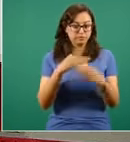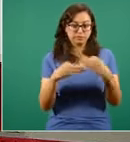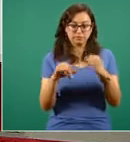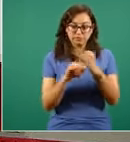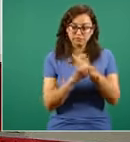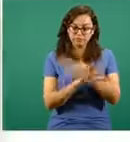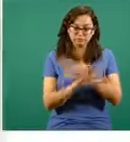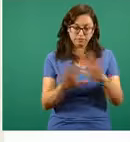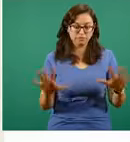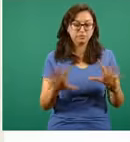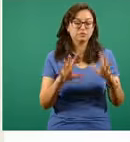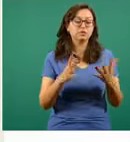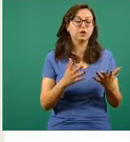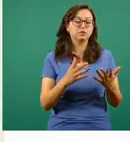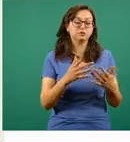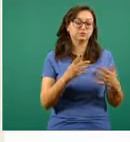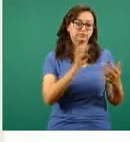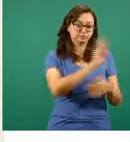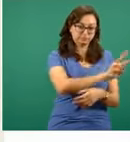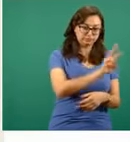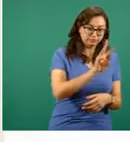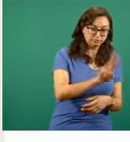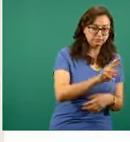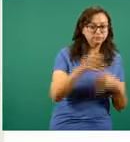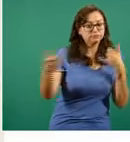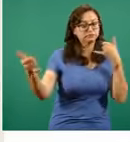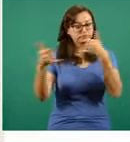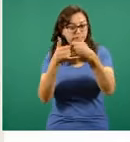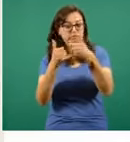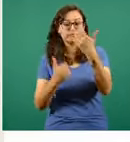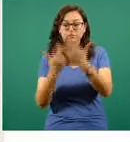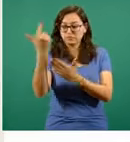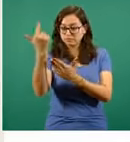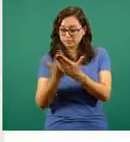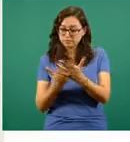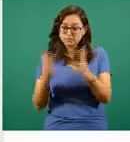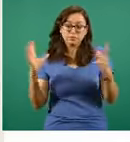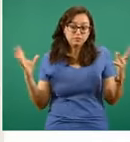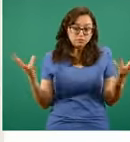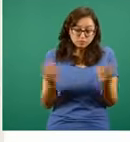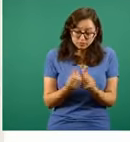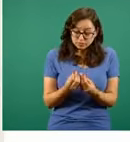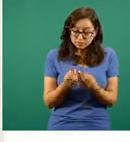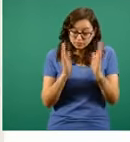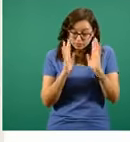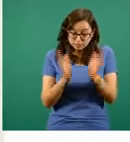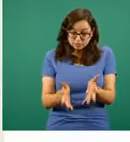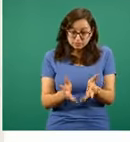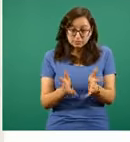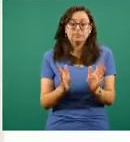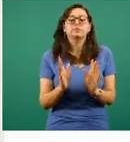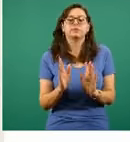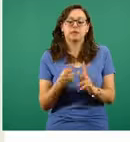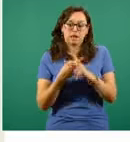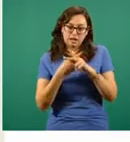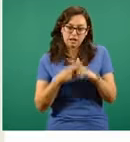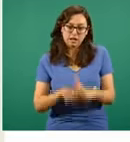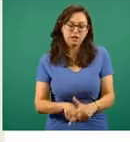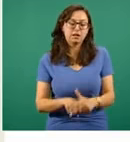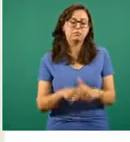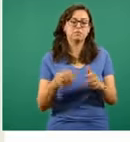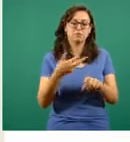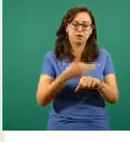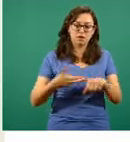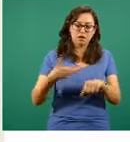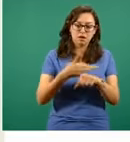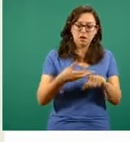de mi vacuna con los padrones preregistrados, entonces sí vendrá todo un proceso de asignación, que por eso se